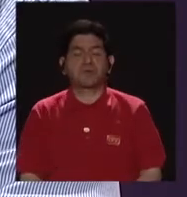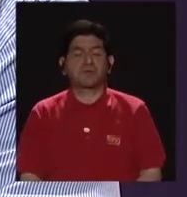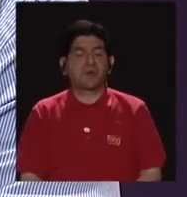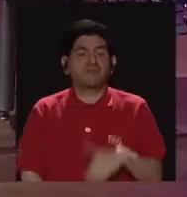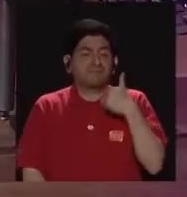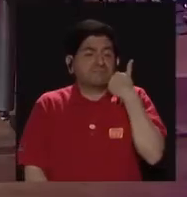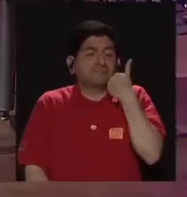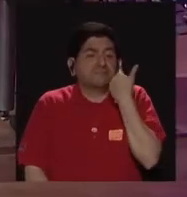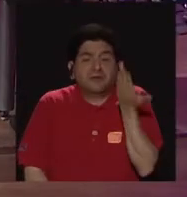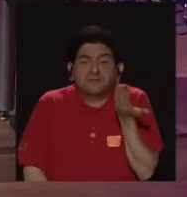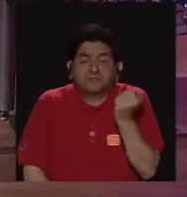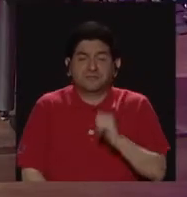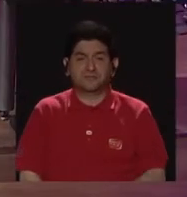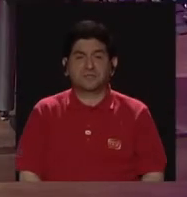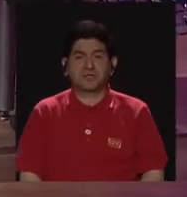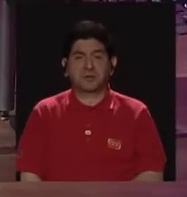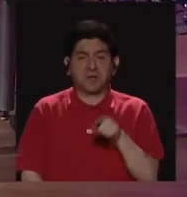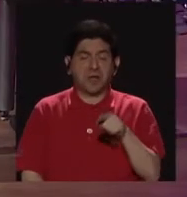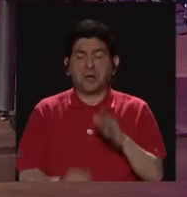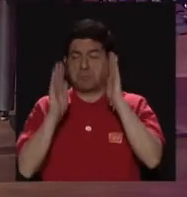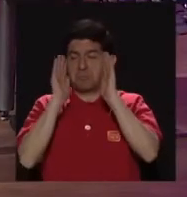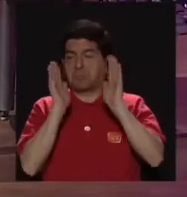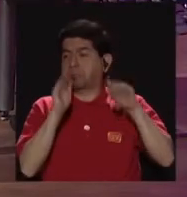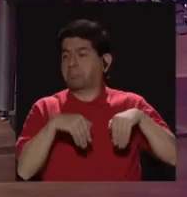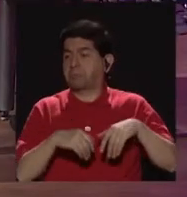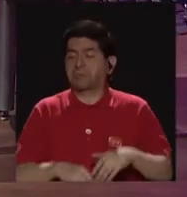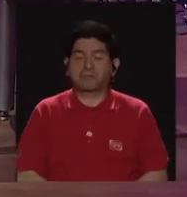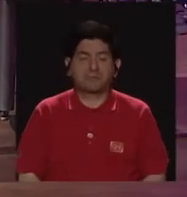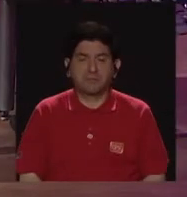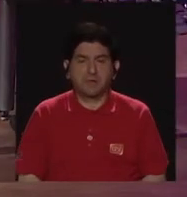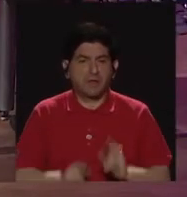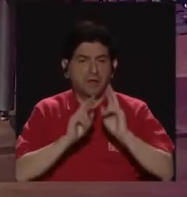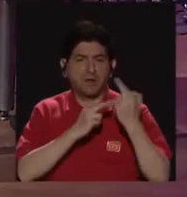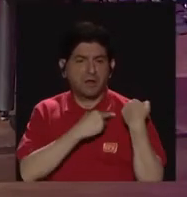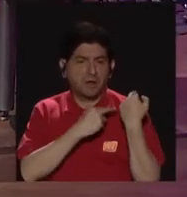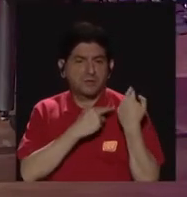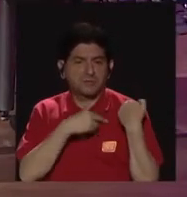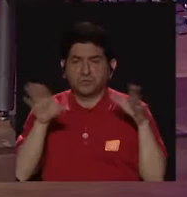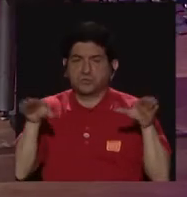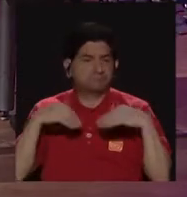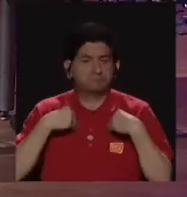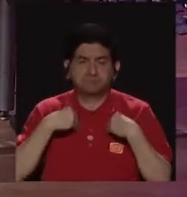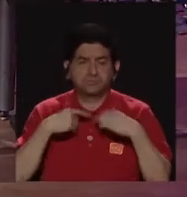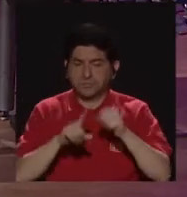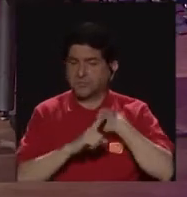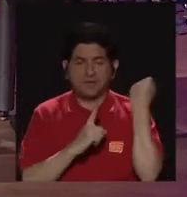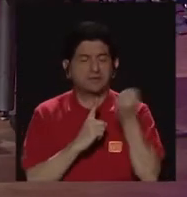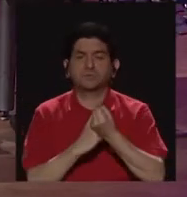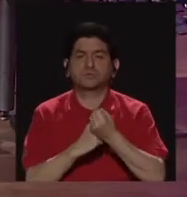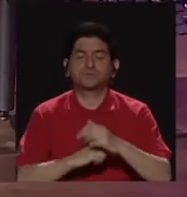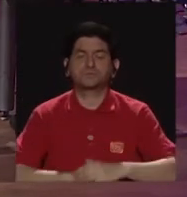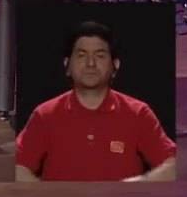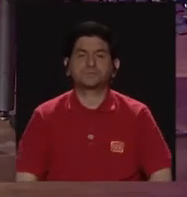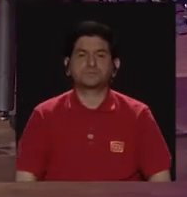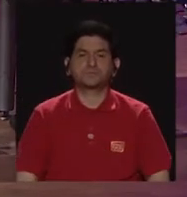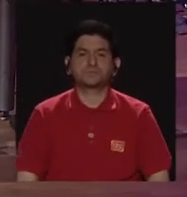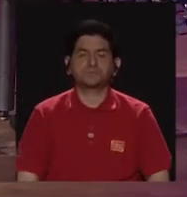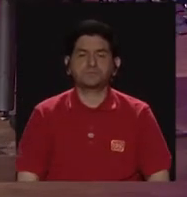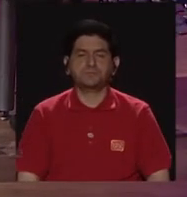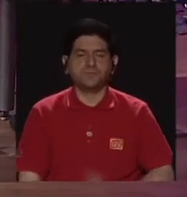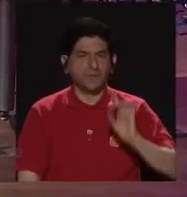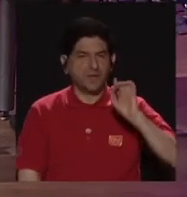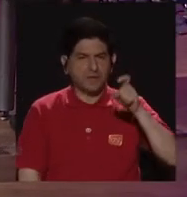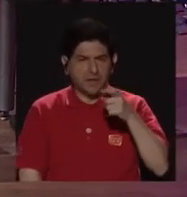sencillo de hacerse como de la vista gorda como decimos sino responsabilizarse ante estas situaciones entonces desde el